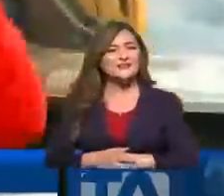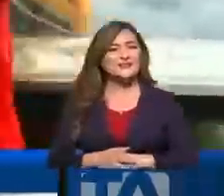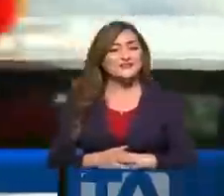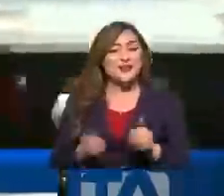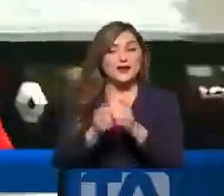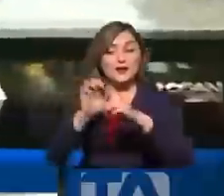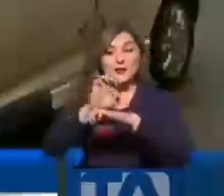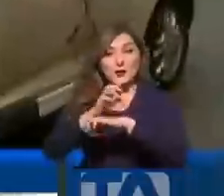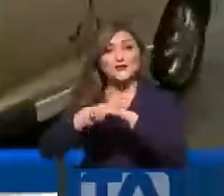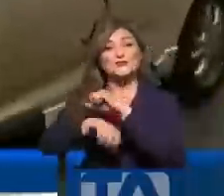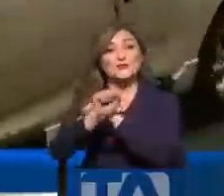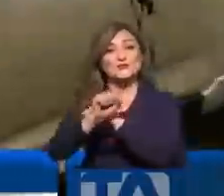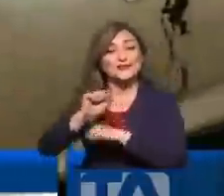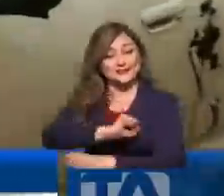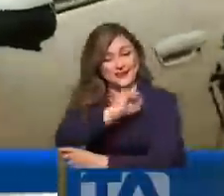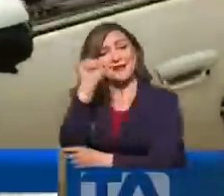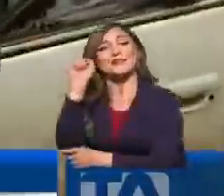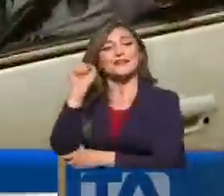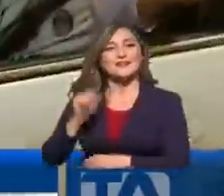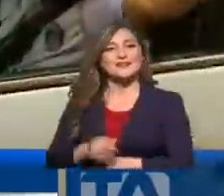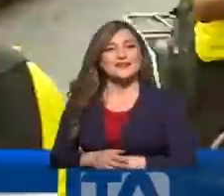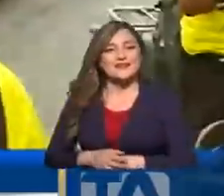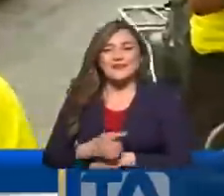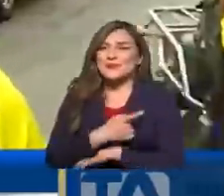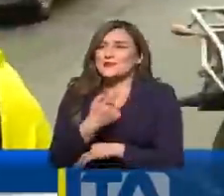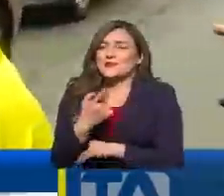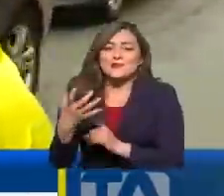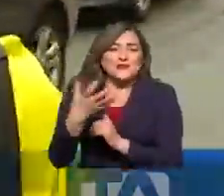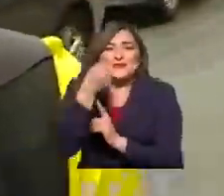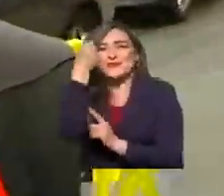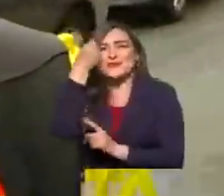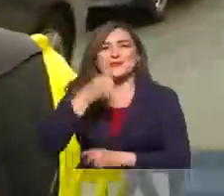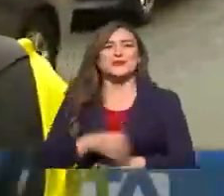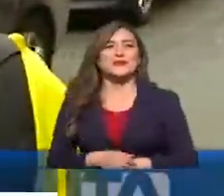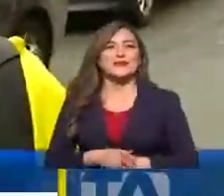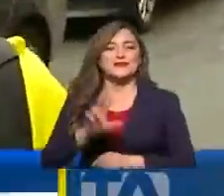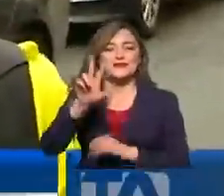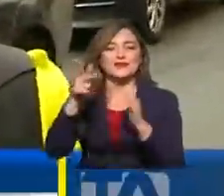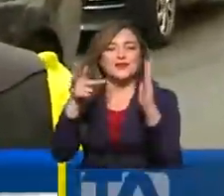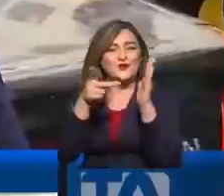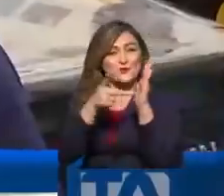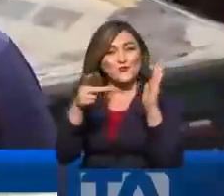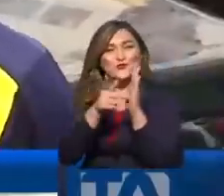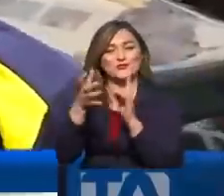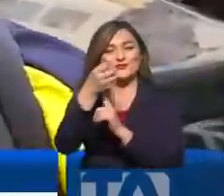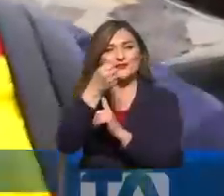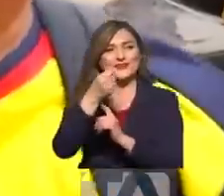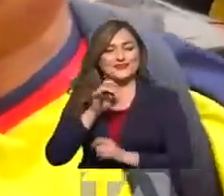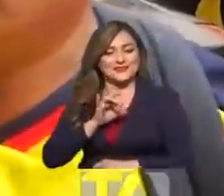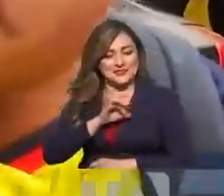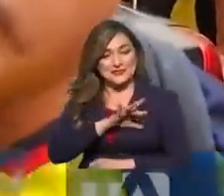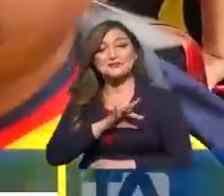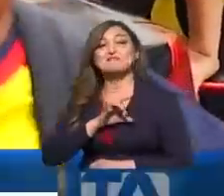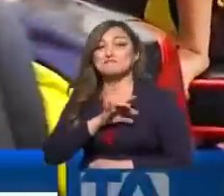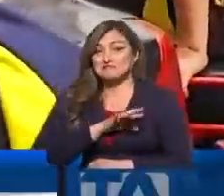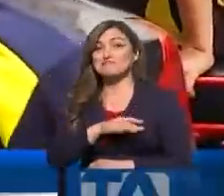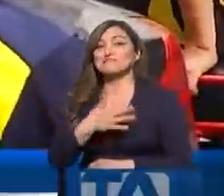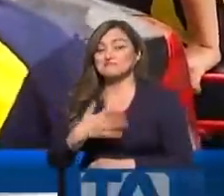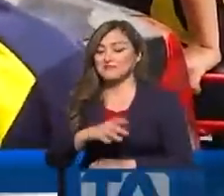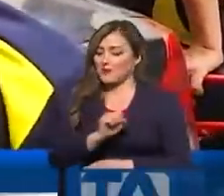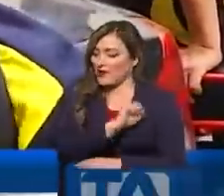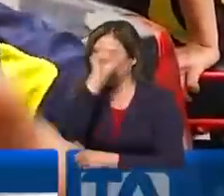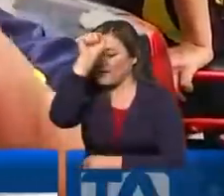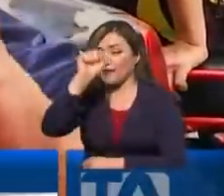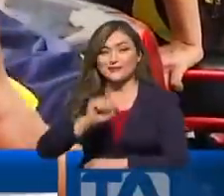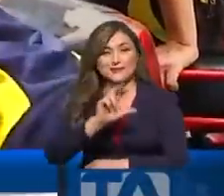Ecuatoriana de fútbol ganó. Llegó ese tan esperado día. Asegurando esos 3 puntos y aquí nos vamos con Chile. Y viene el otro partido que es con Chile